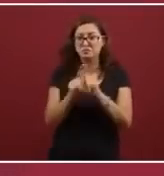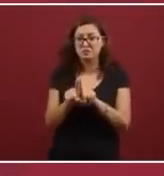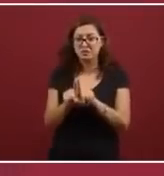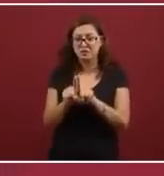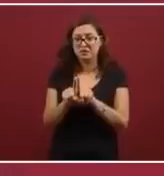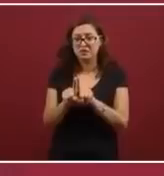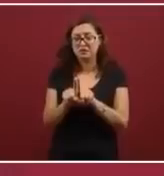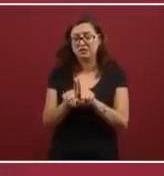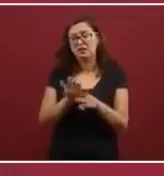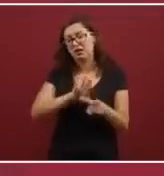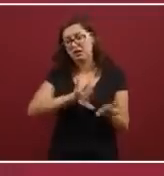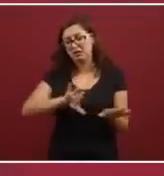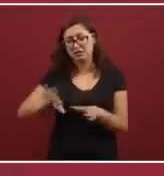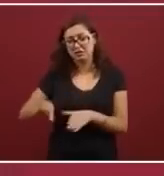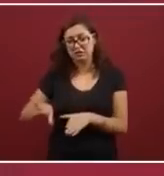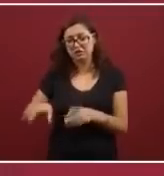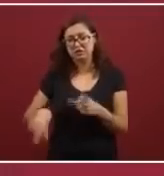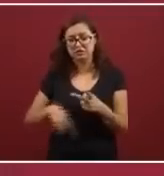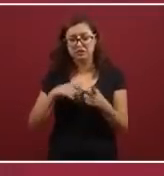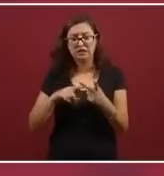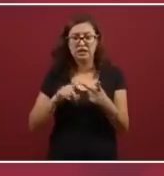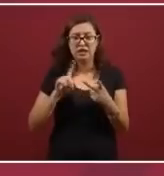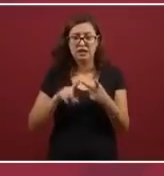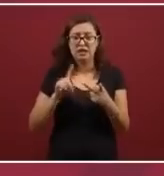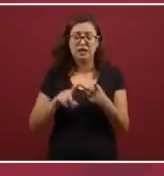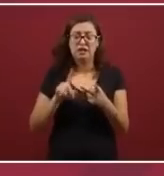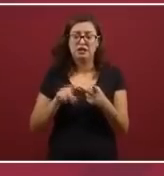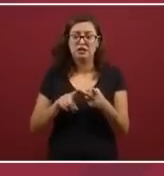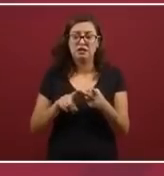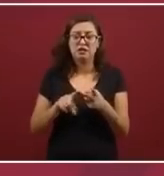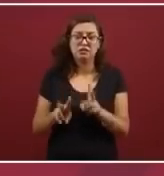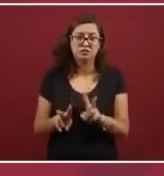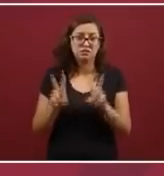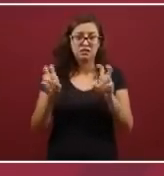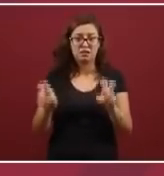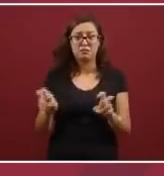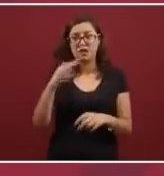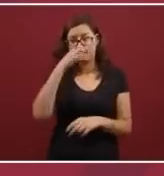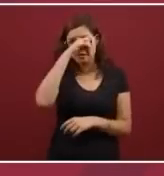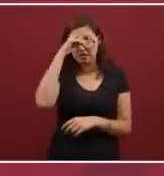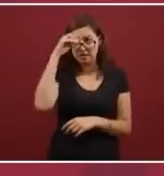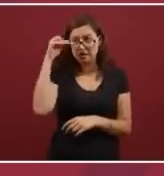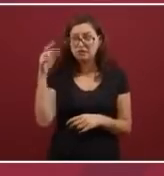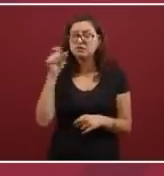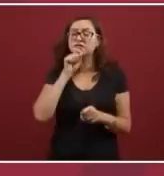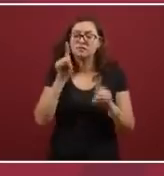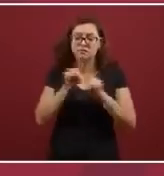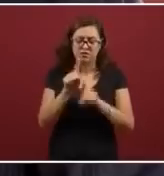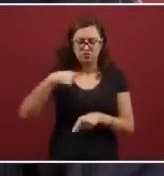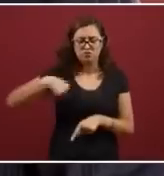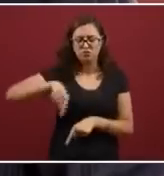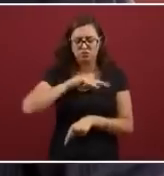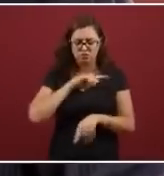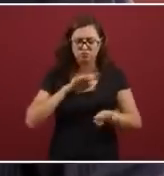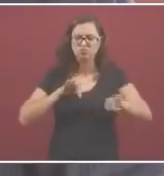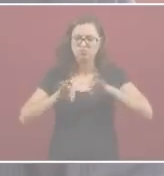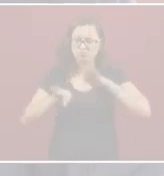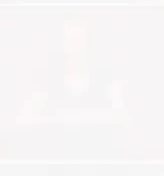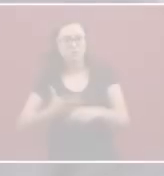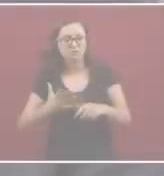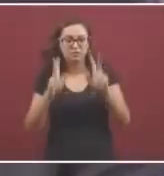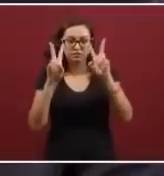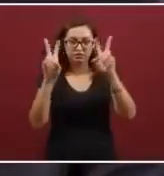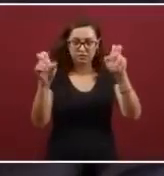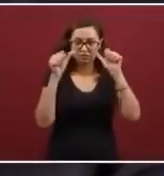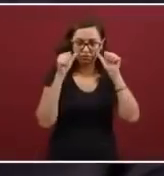ya sea para ayudar en la trata la violencia contra la mujer o estancias infantiles no les volverá a entregar ni un solo recurso